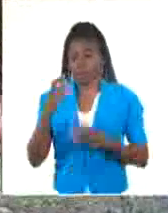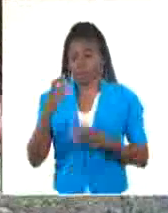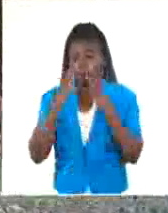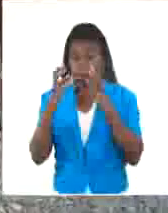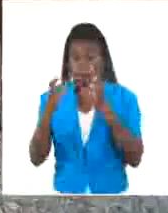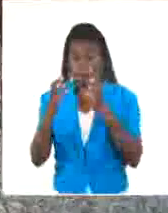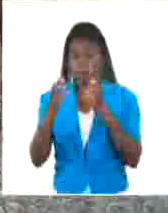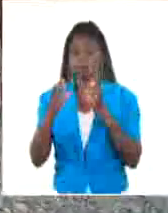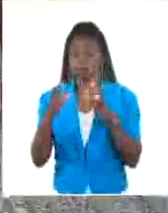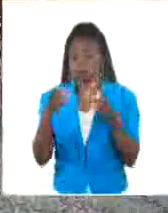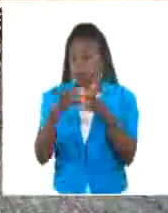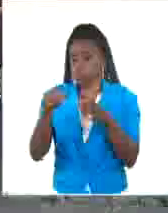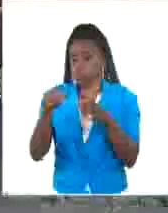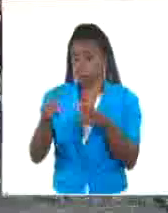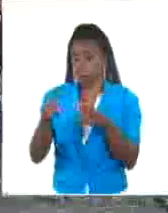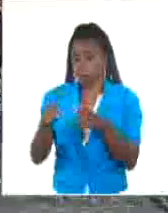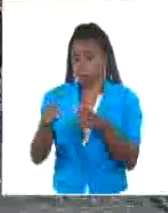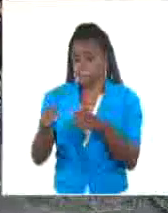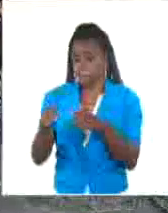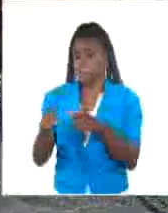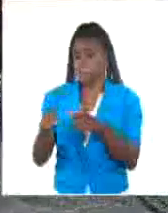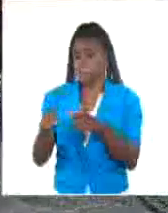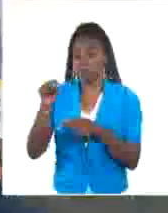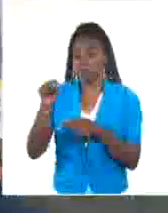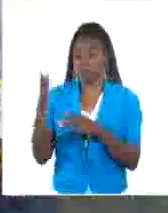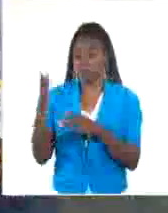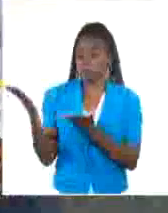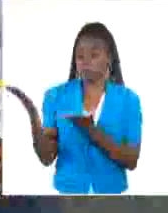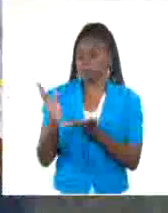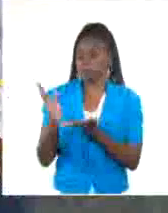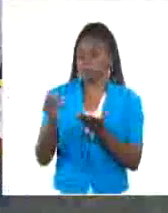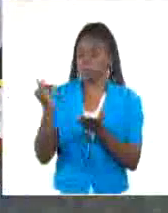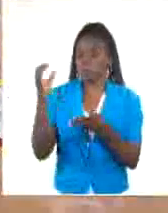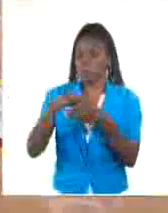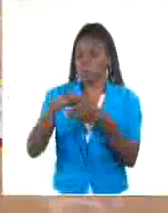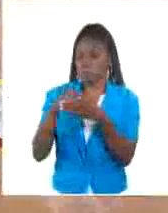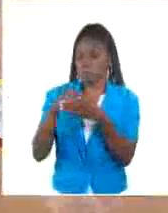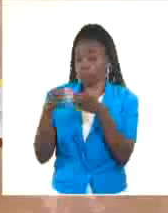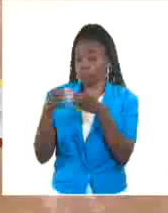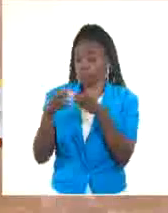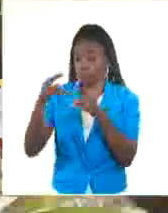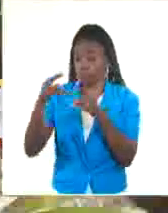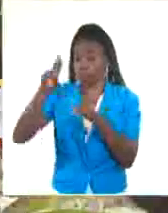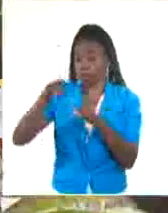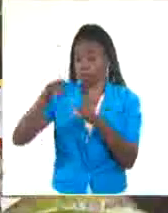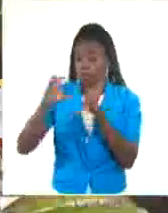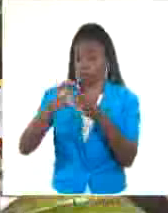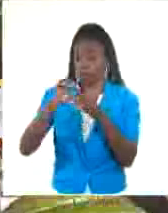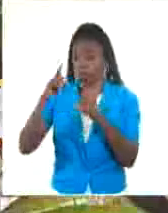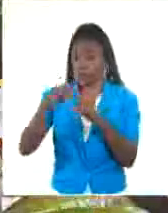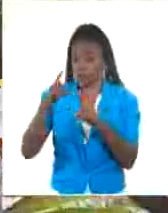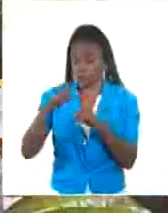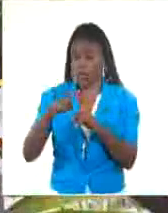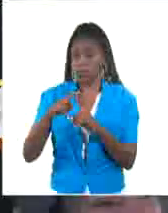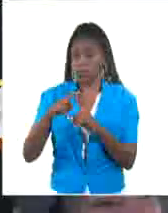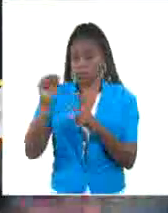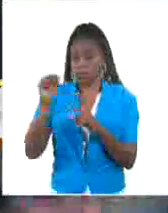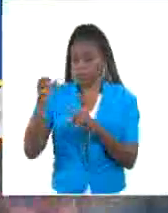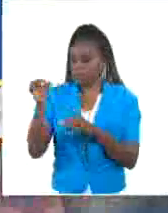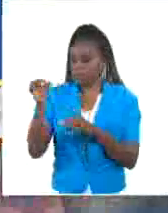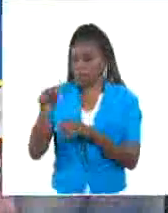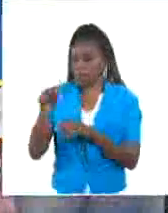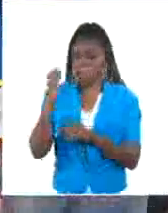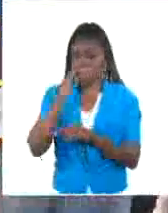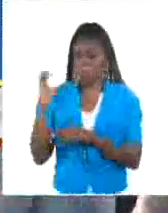Popular Boca de Jauco y La Tinta en Maicí dieron la bienvenida a los integrantes de la Cruzada Teatral Guantánamo Baracoa, que ya se encuentra en el municipio